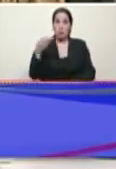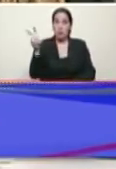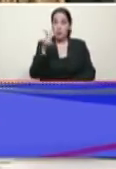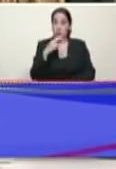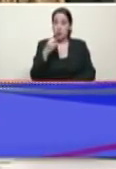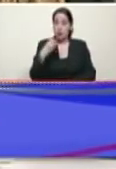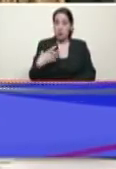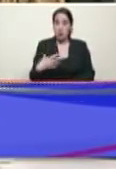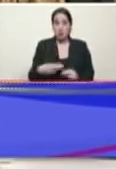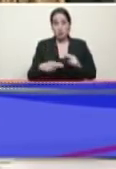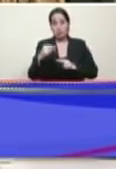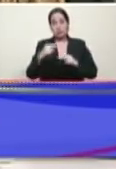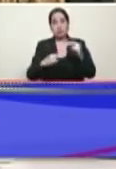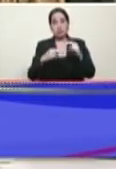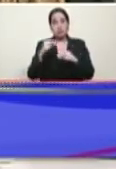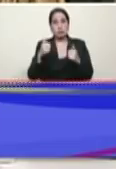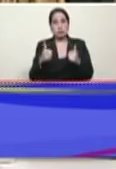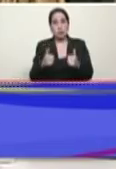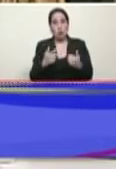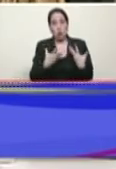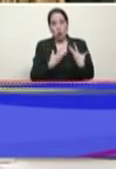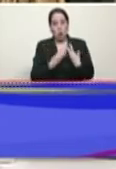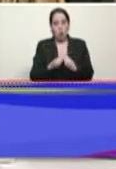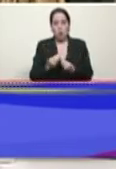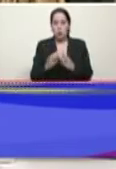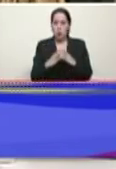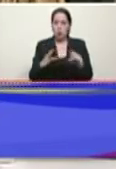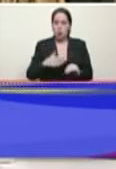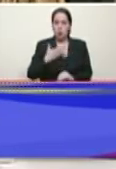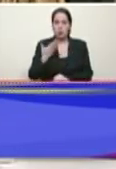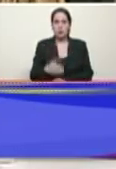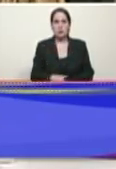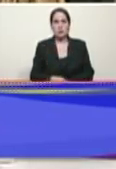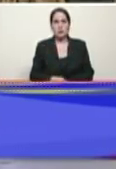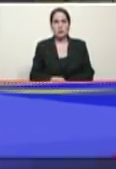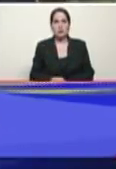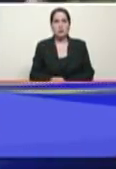obras son amores, juntos todo es posible. Adelante, Maturín.